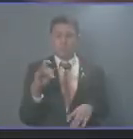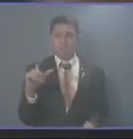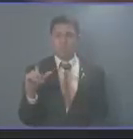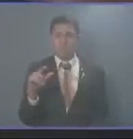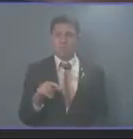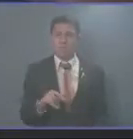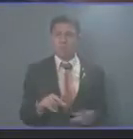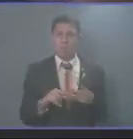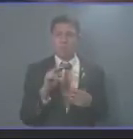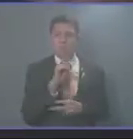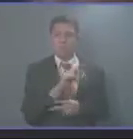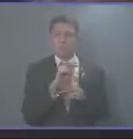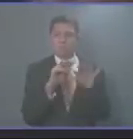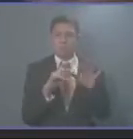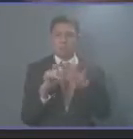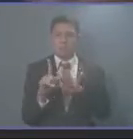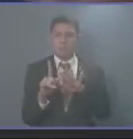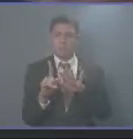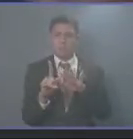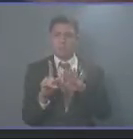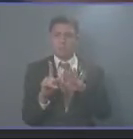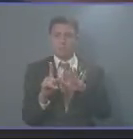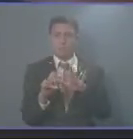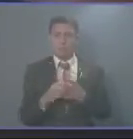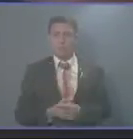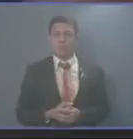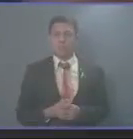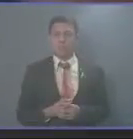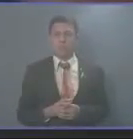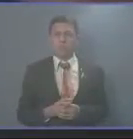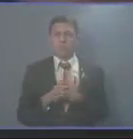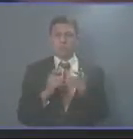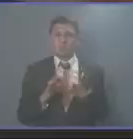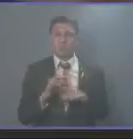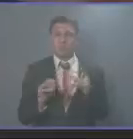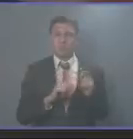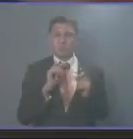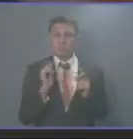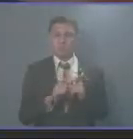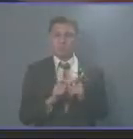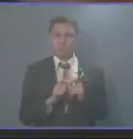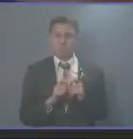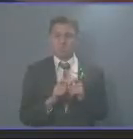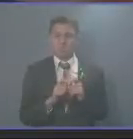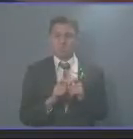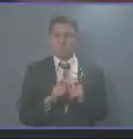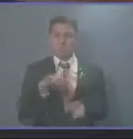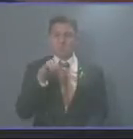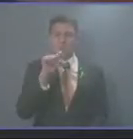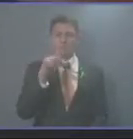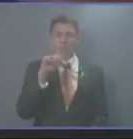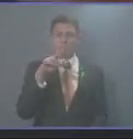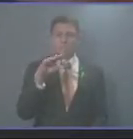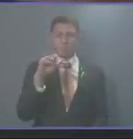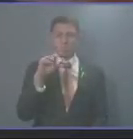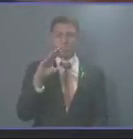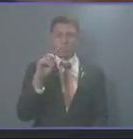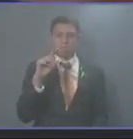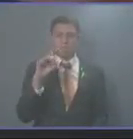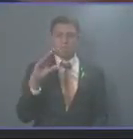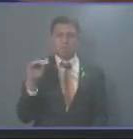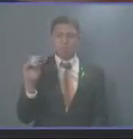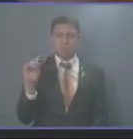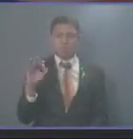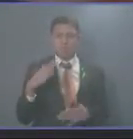miligramos, 286 pacientes beneficiados con operaciones laparoscópicas, donativos